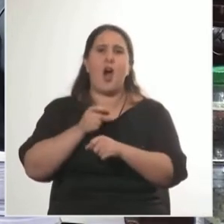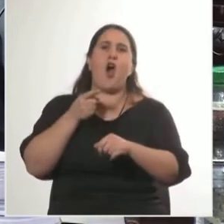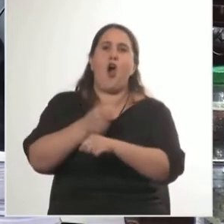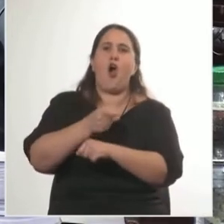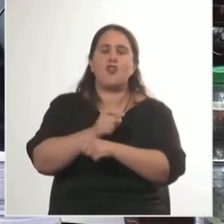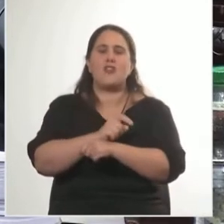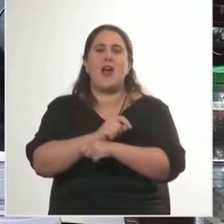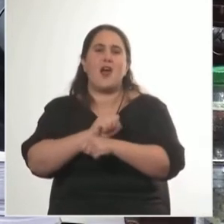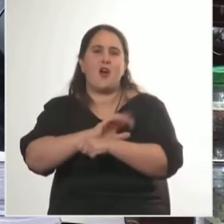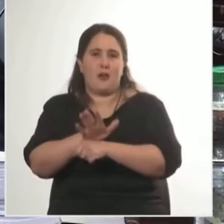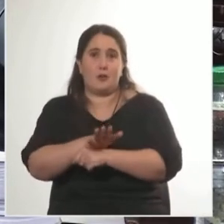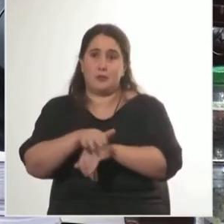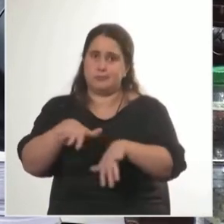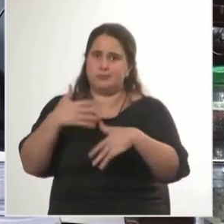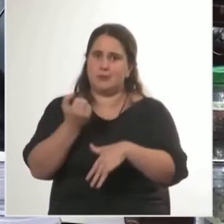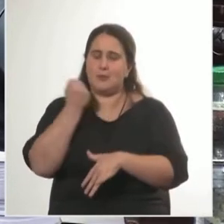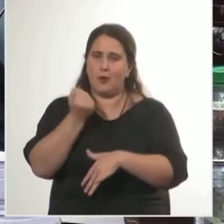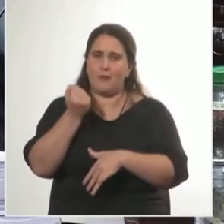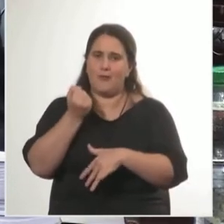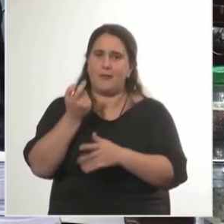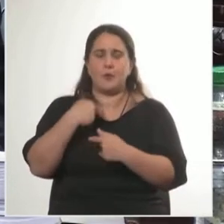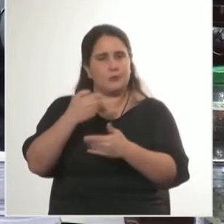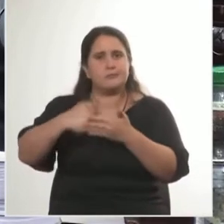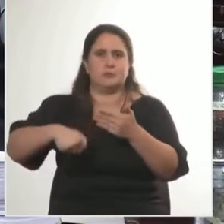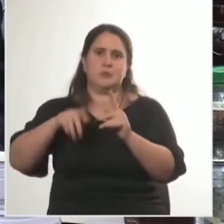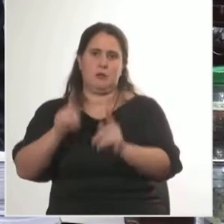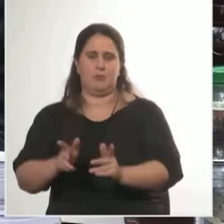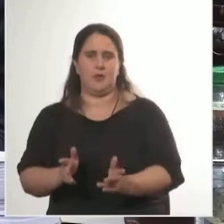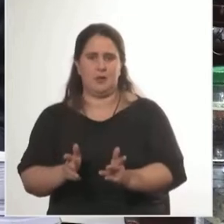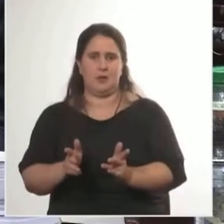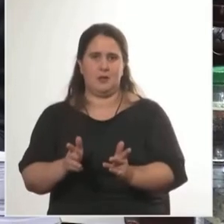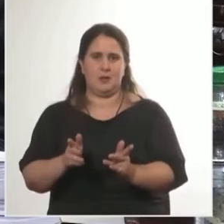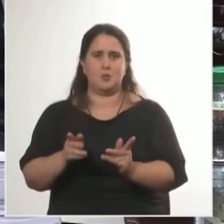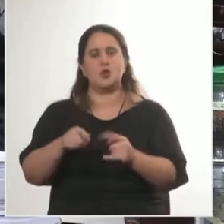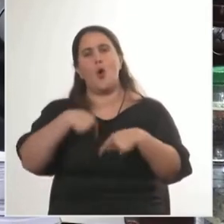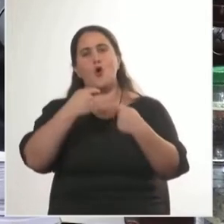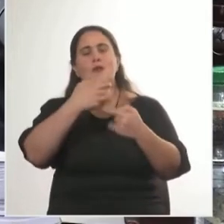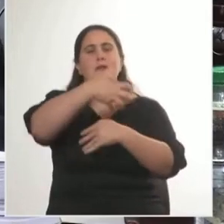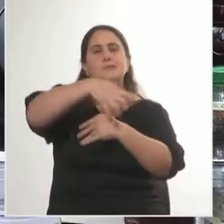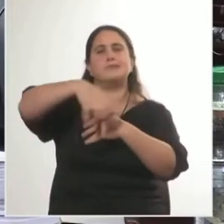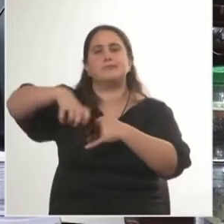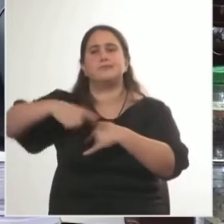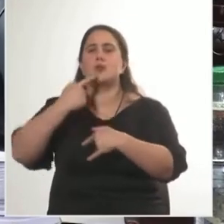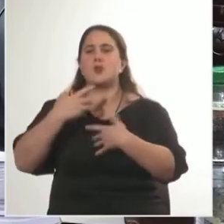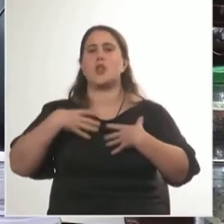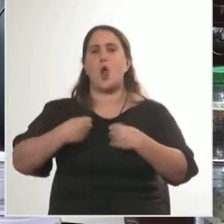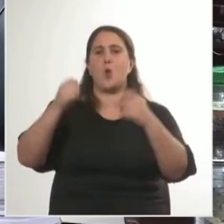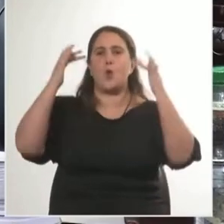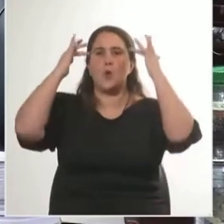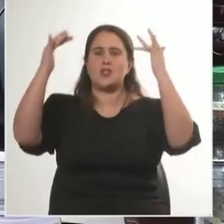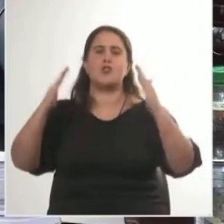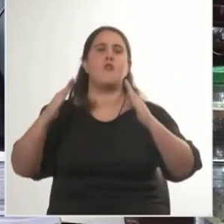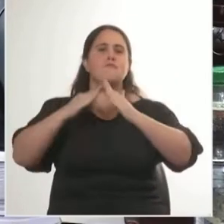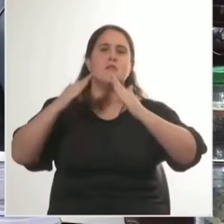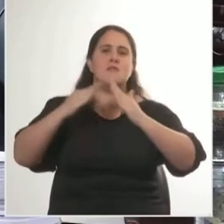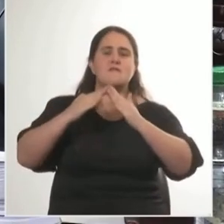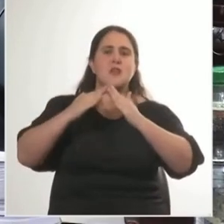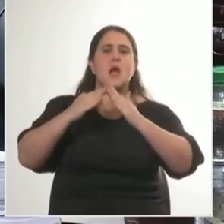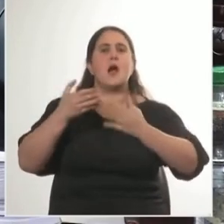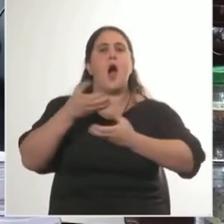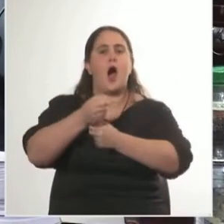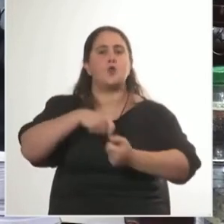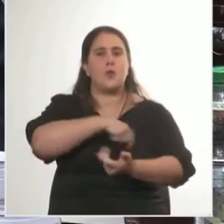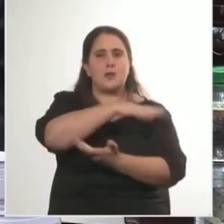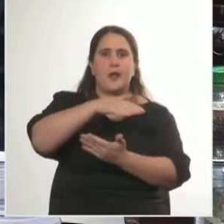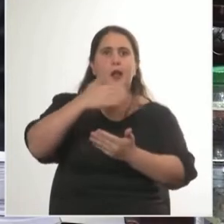en tantas otras áreas imprescindibles que tienen que ver con la salud, con la educación, con la vivienda, con la ayuda